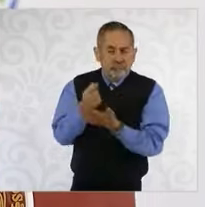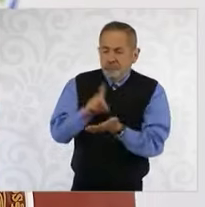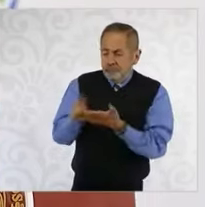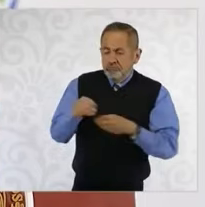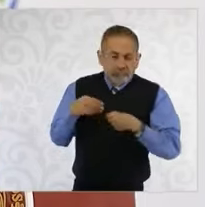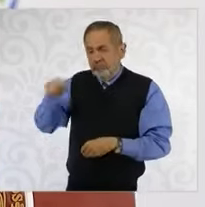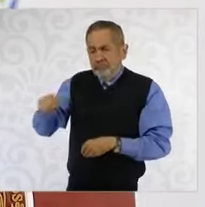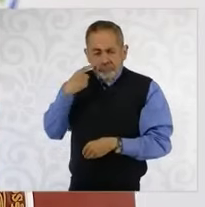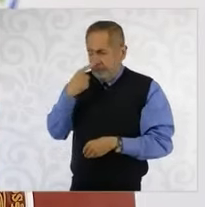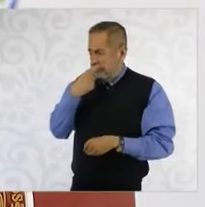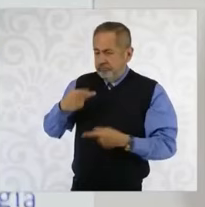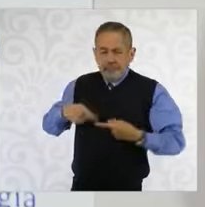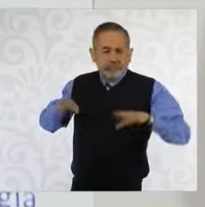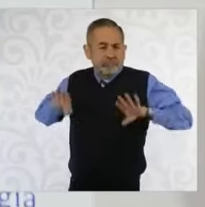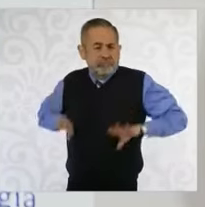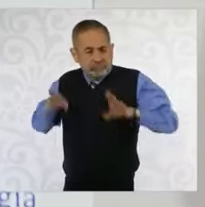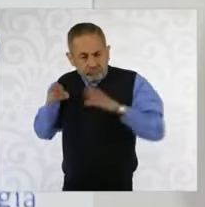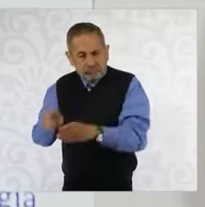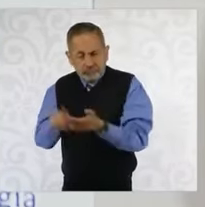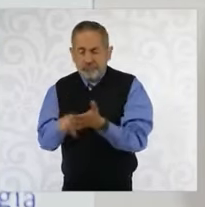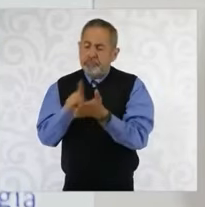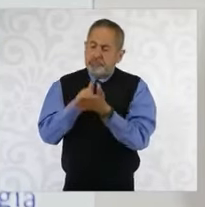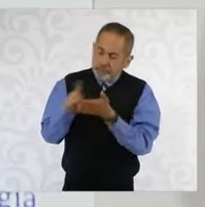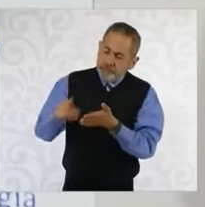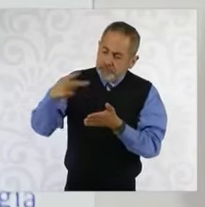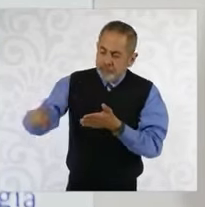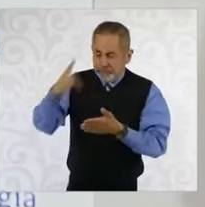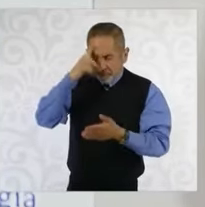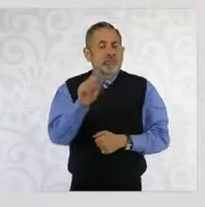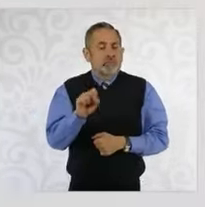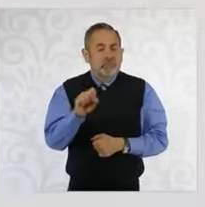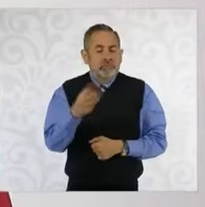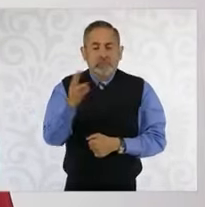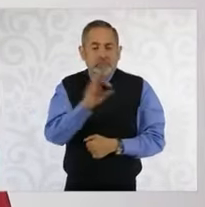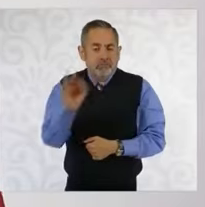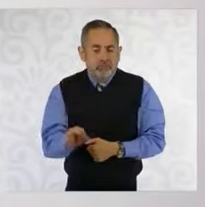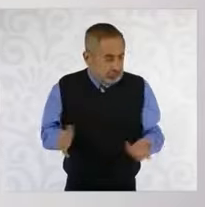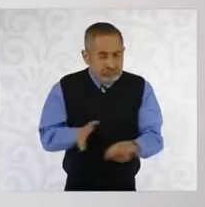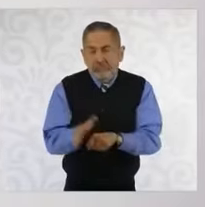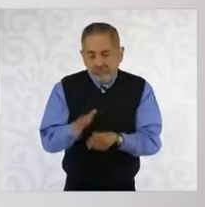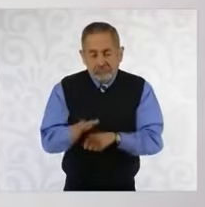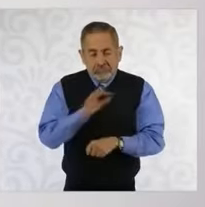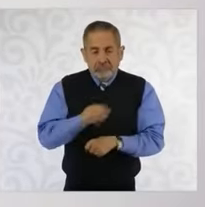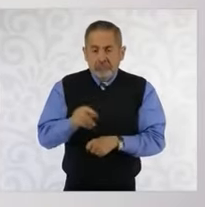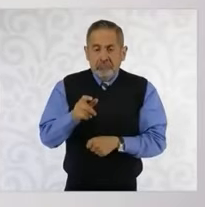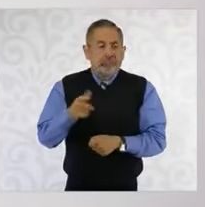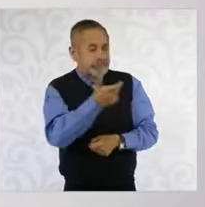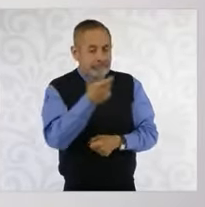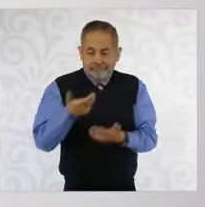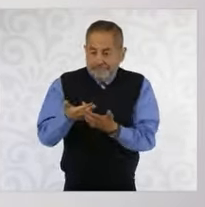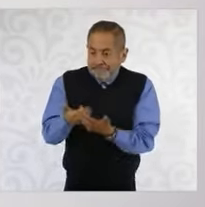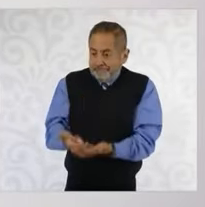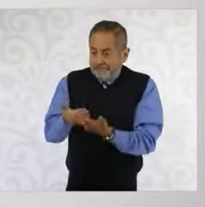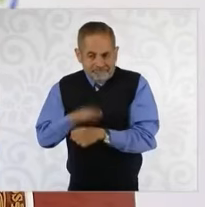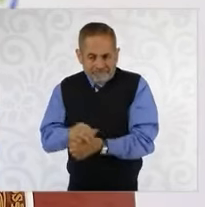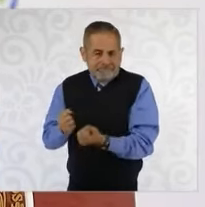principalmente a su producción. Se llama Derecho Petrolero para el Bienestar y es del 30%. Esto va a permitir capitalizar a Pemex